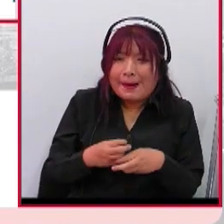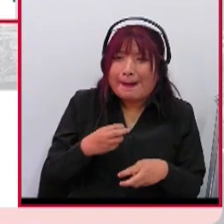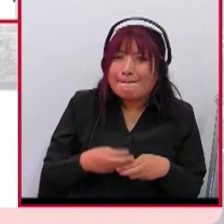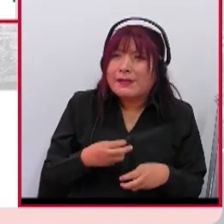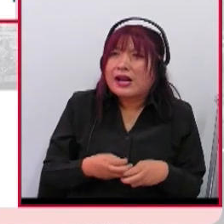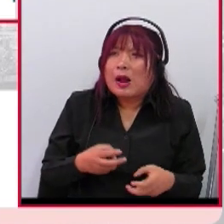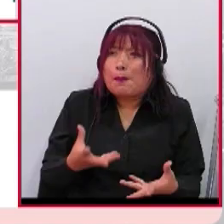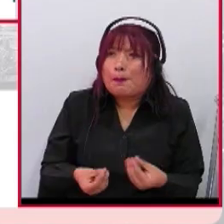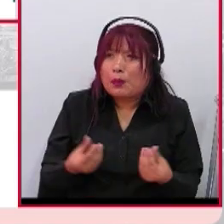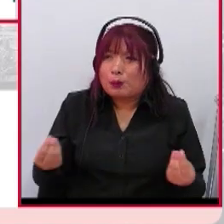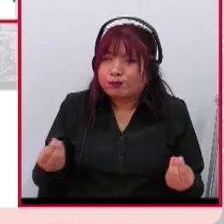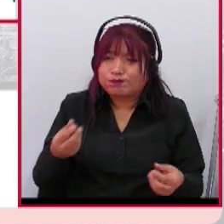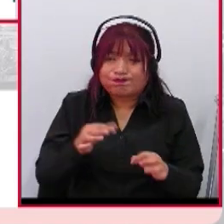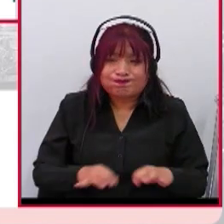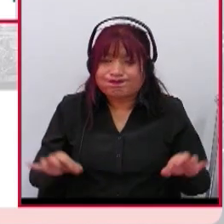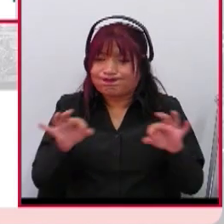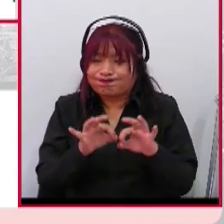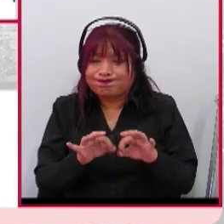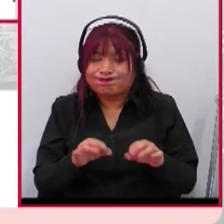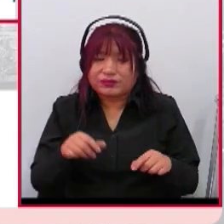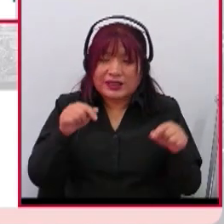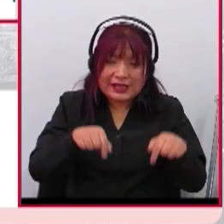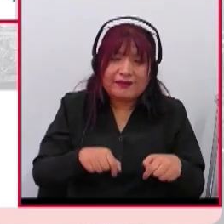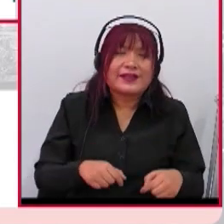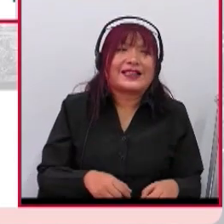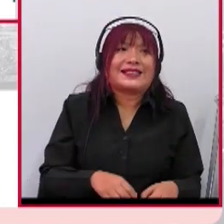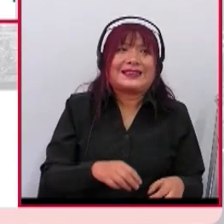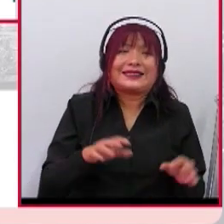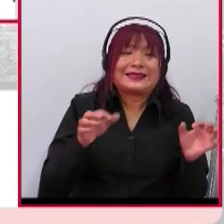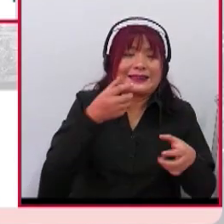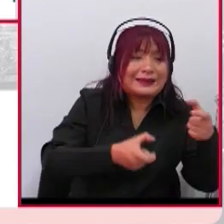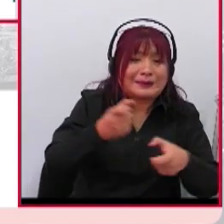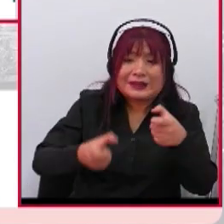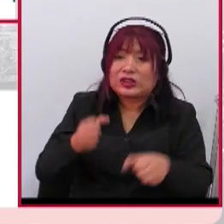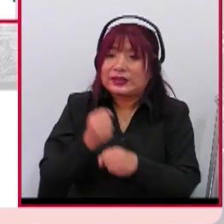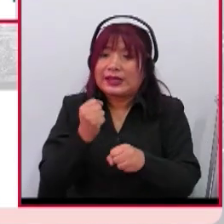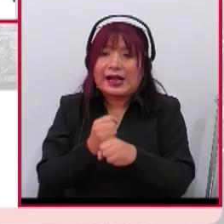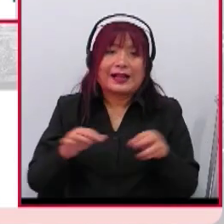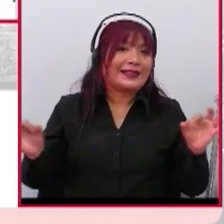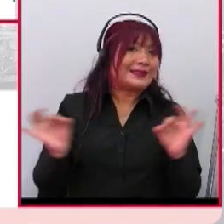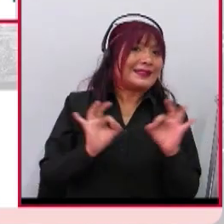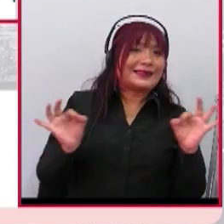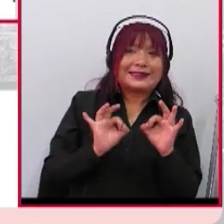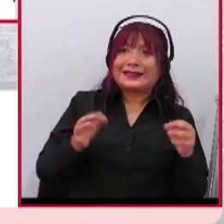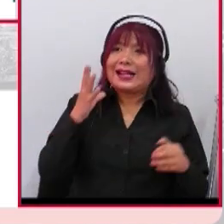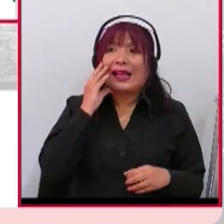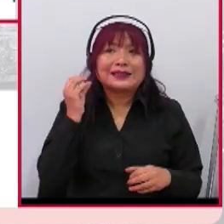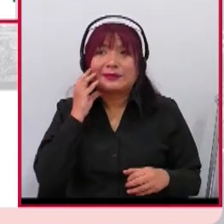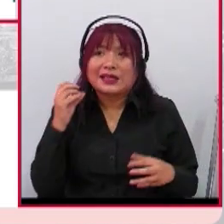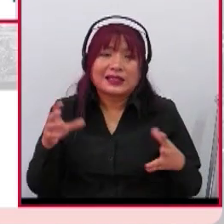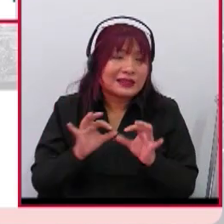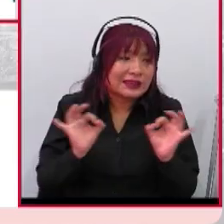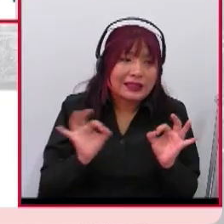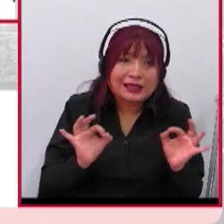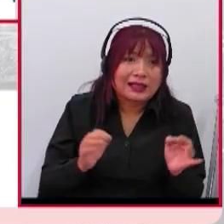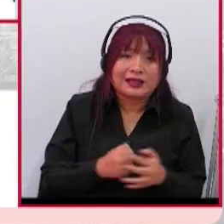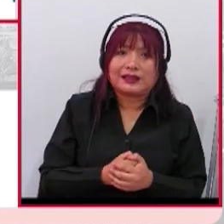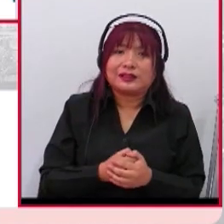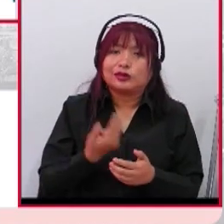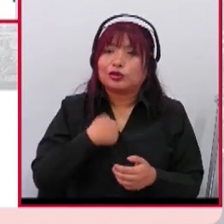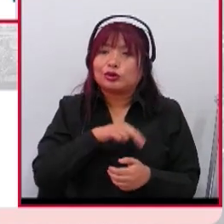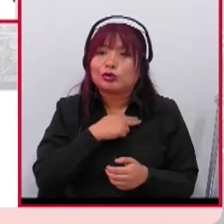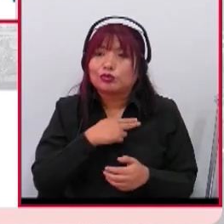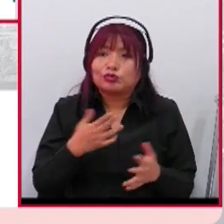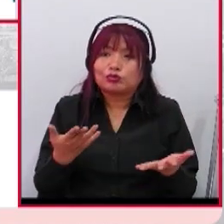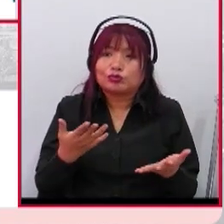con 65% con gente sin experiencia. Nada de experiencia, absolutamente nada. Jóvenes que los